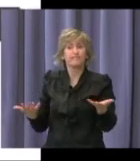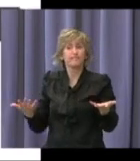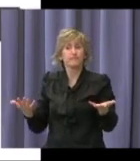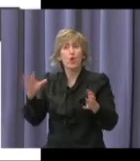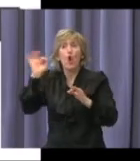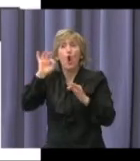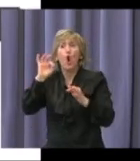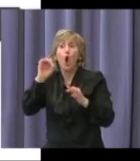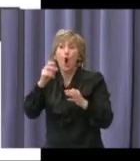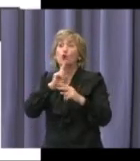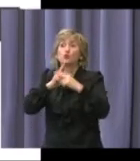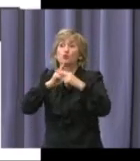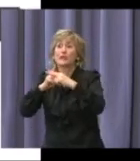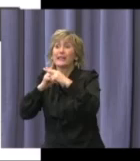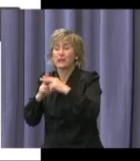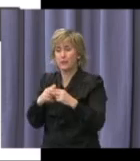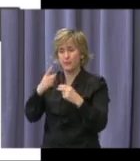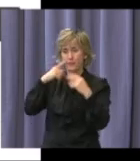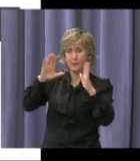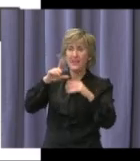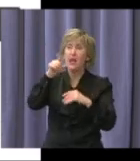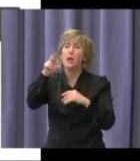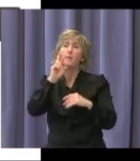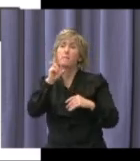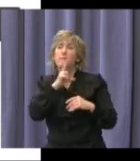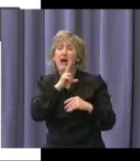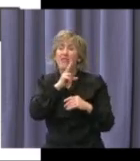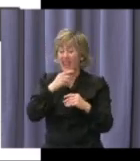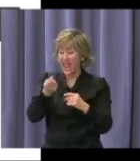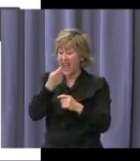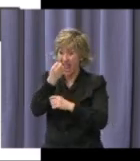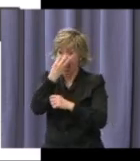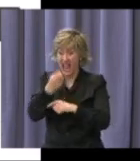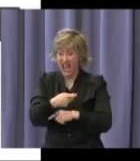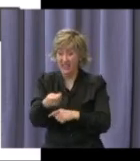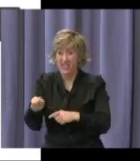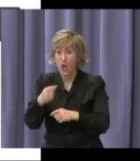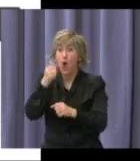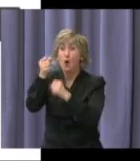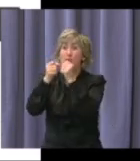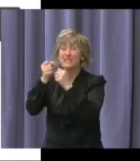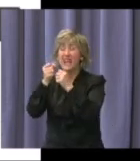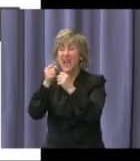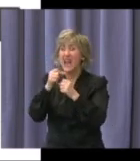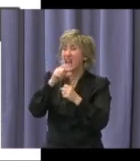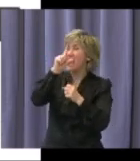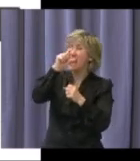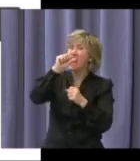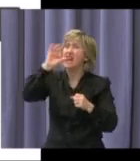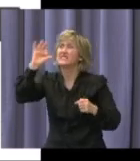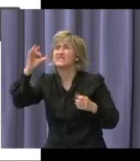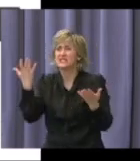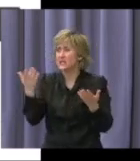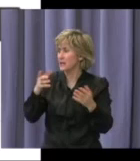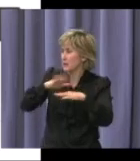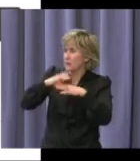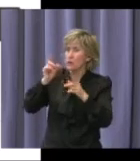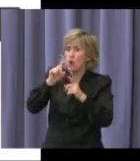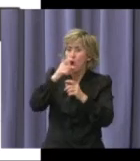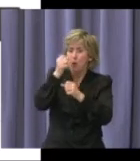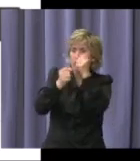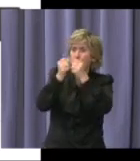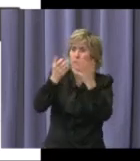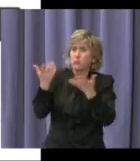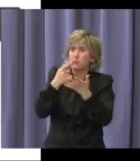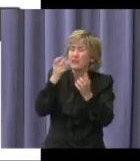o a los sustantivos. Miriam Gutiérrez, madre, jardinera, boxeadora. Perdona, es el as. Ella es noticia porque boxeadora. ¿Cómo aparece